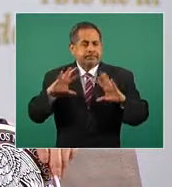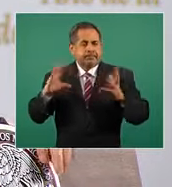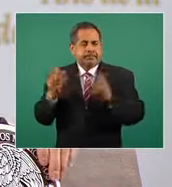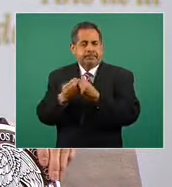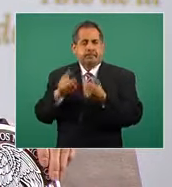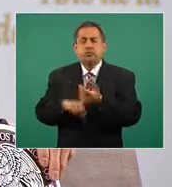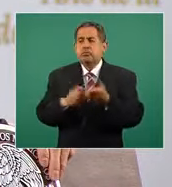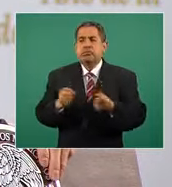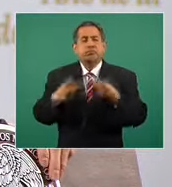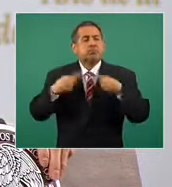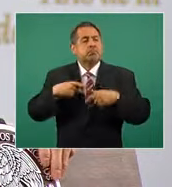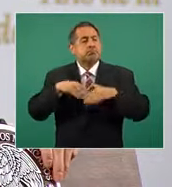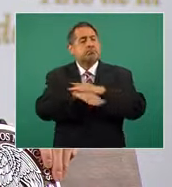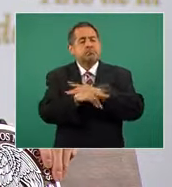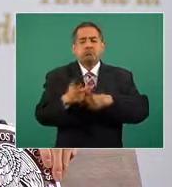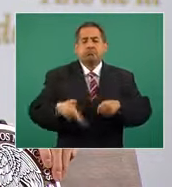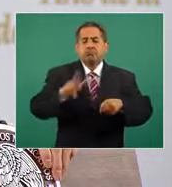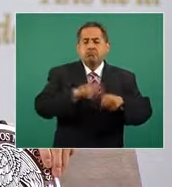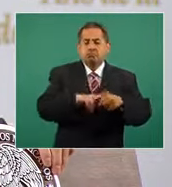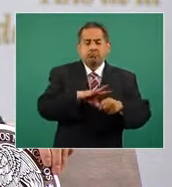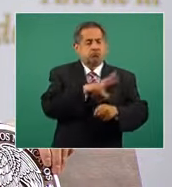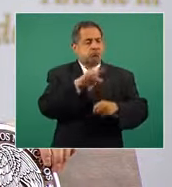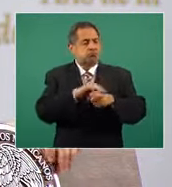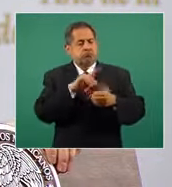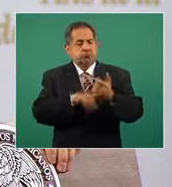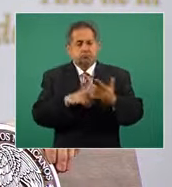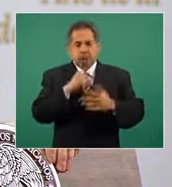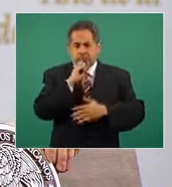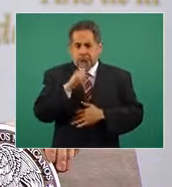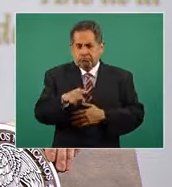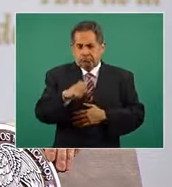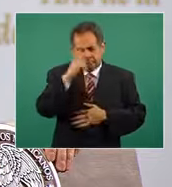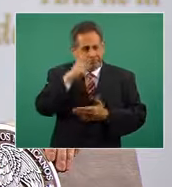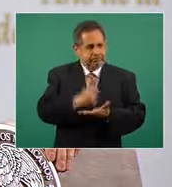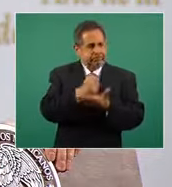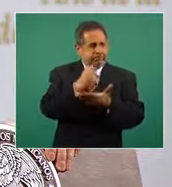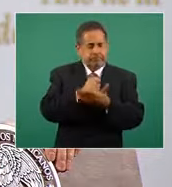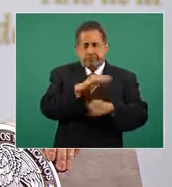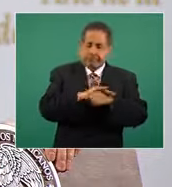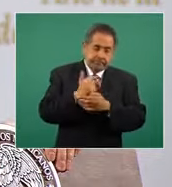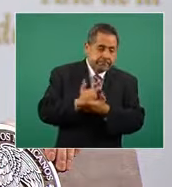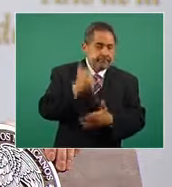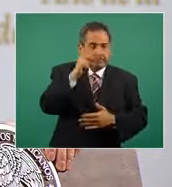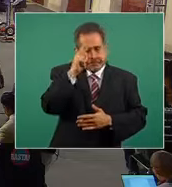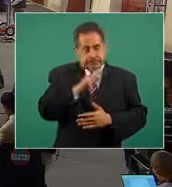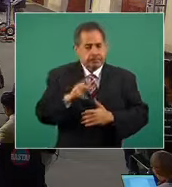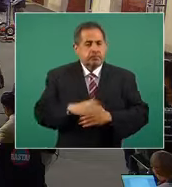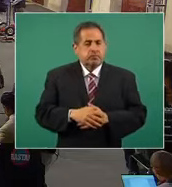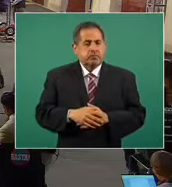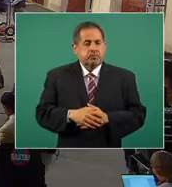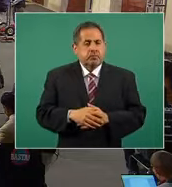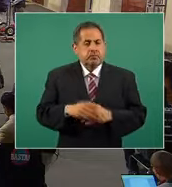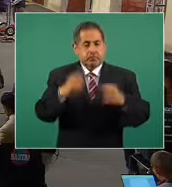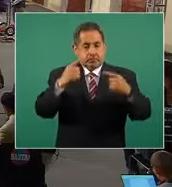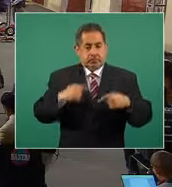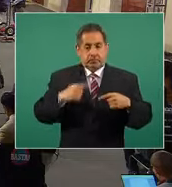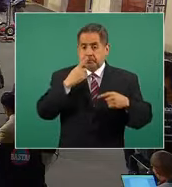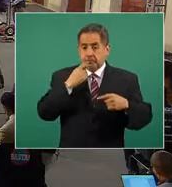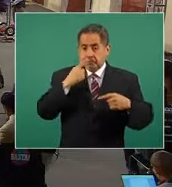de hospitalizados en camas generales y de camas de terapia intensiva. Y abajo, la curva